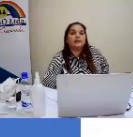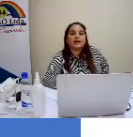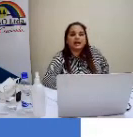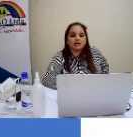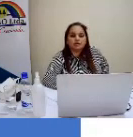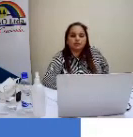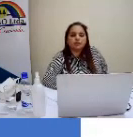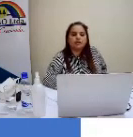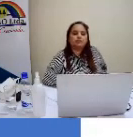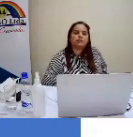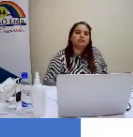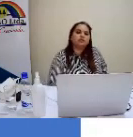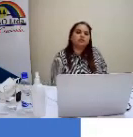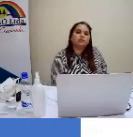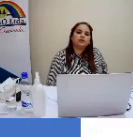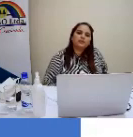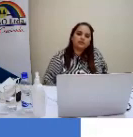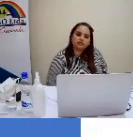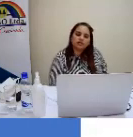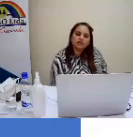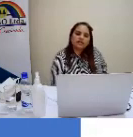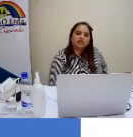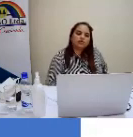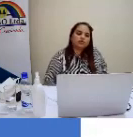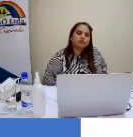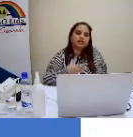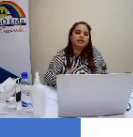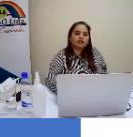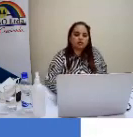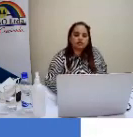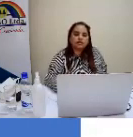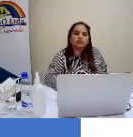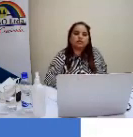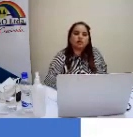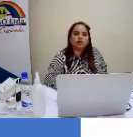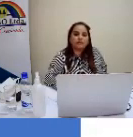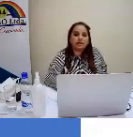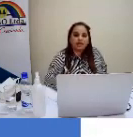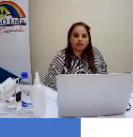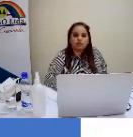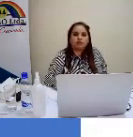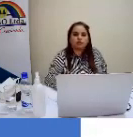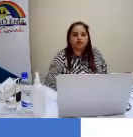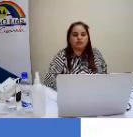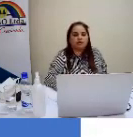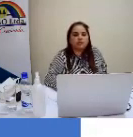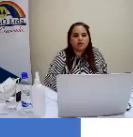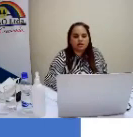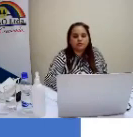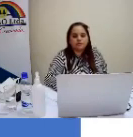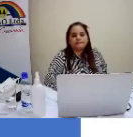aparecer enmascarado porque muchas veces consultan por depresión y no llegan a reconocer esos estados maníacos cuando son,